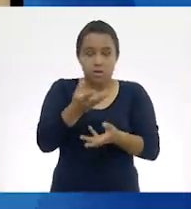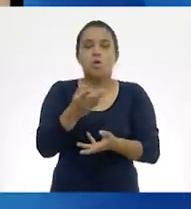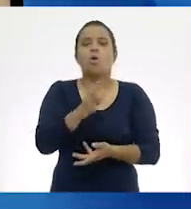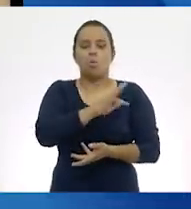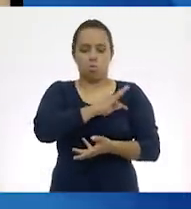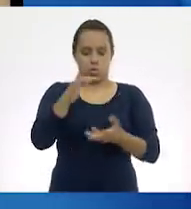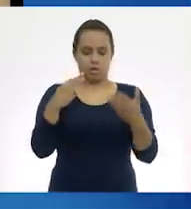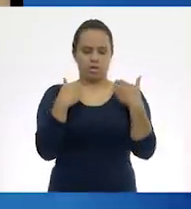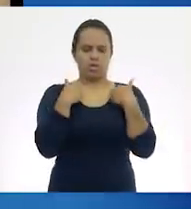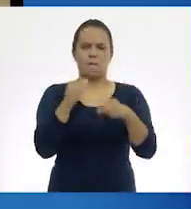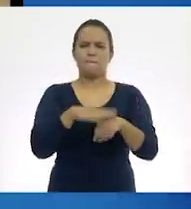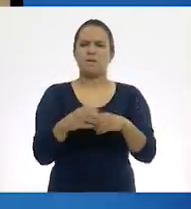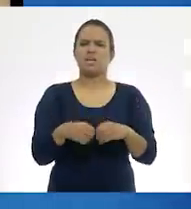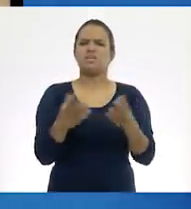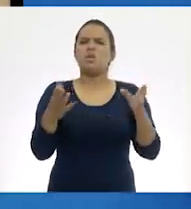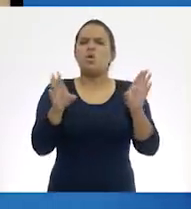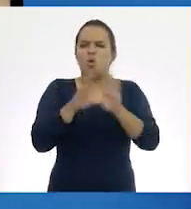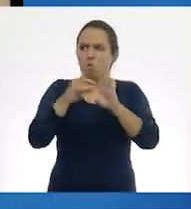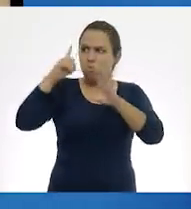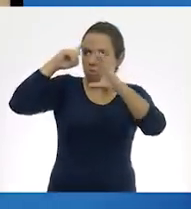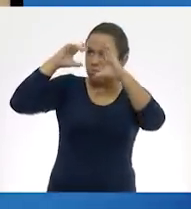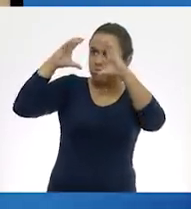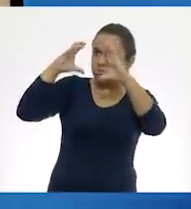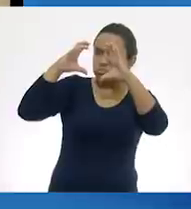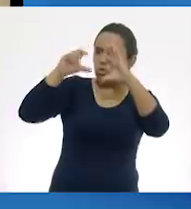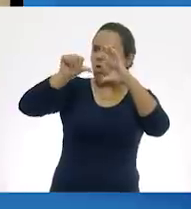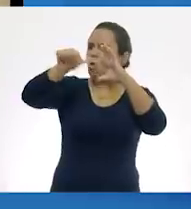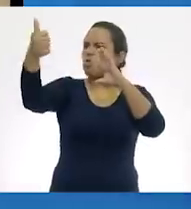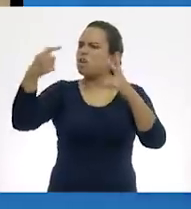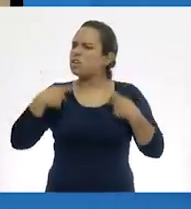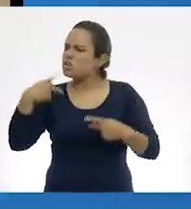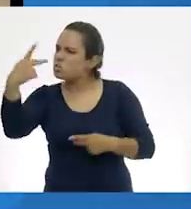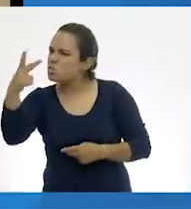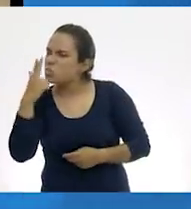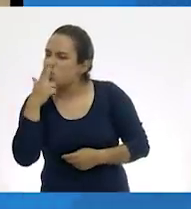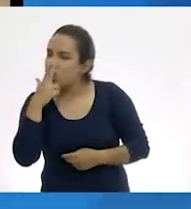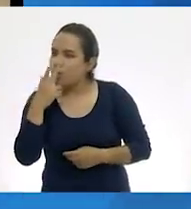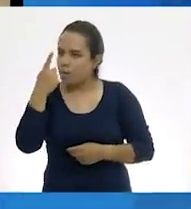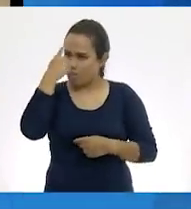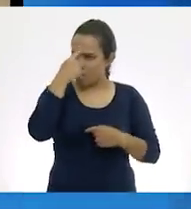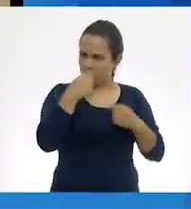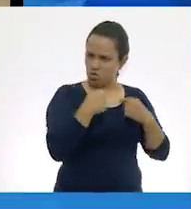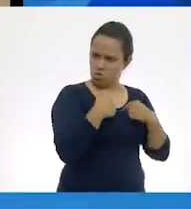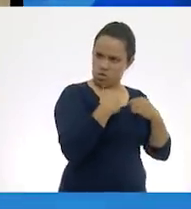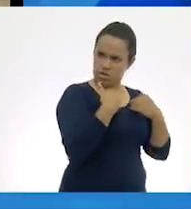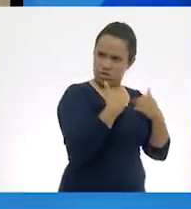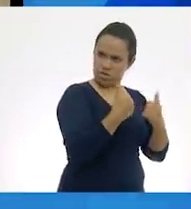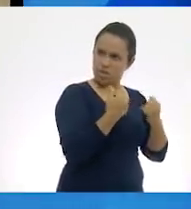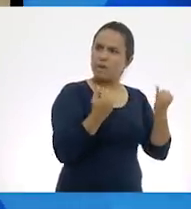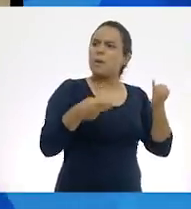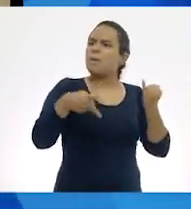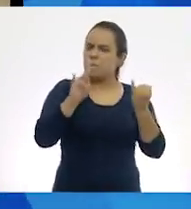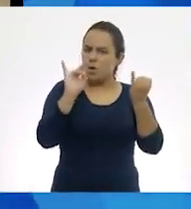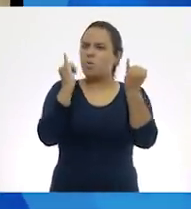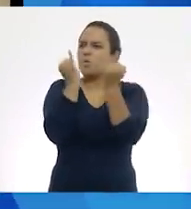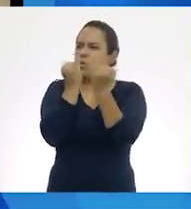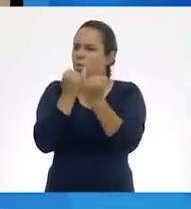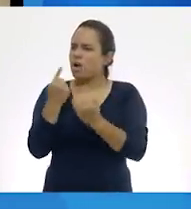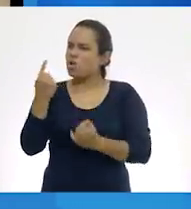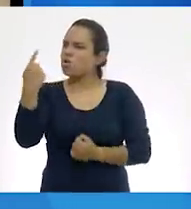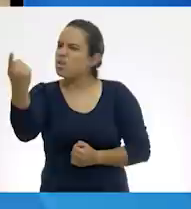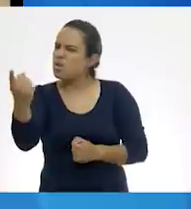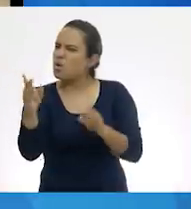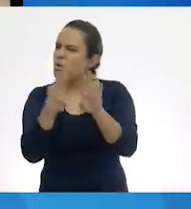también entender mejor cómo funciona el cerebro de otros seres vivos para entendernos a nosotros, pero también para nosotros poder aprender